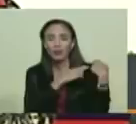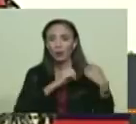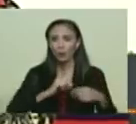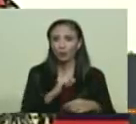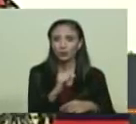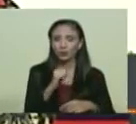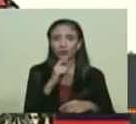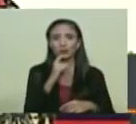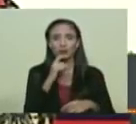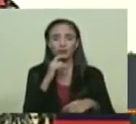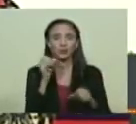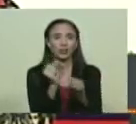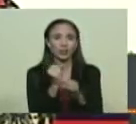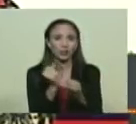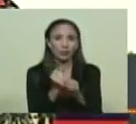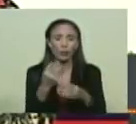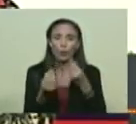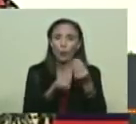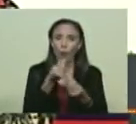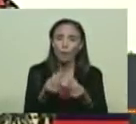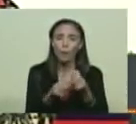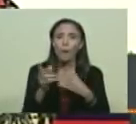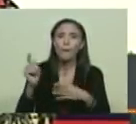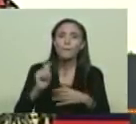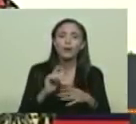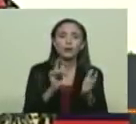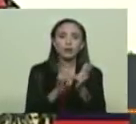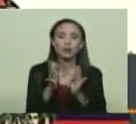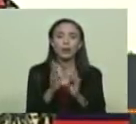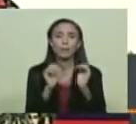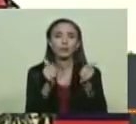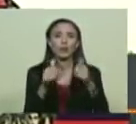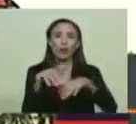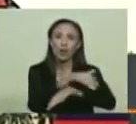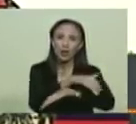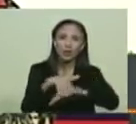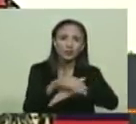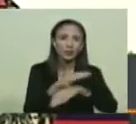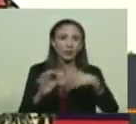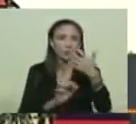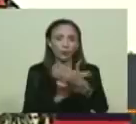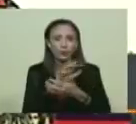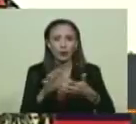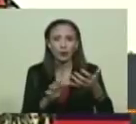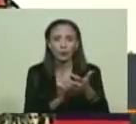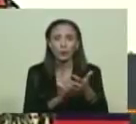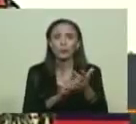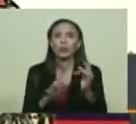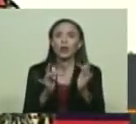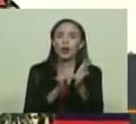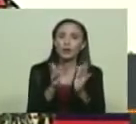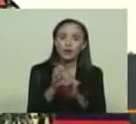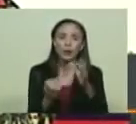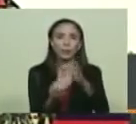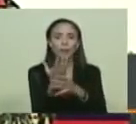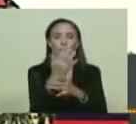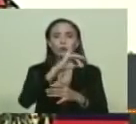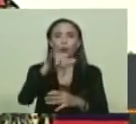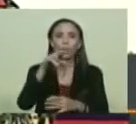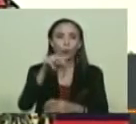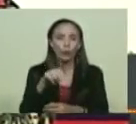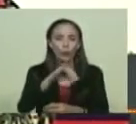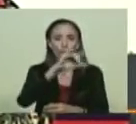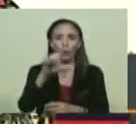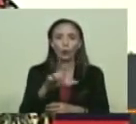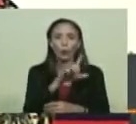Venezuela. Porque el mes de abril arrancaron las guarimbas. Abril, mayo, junio y julio